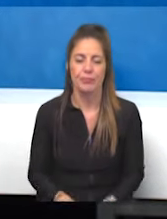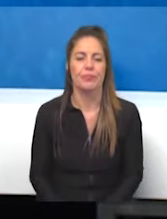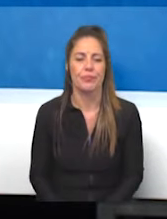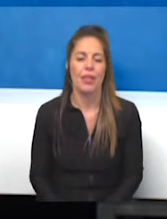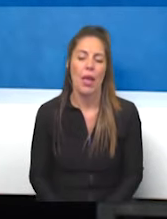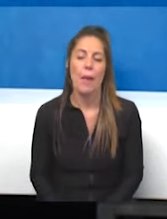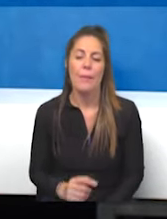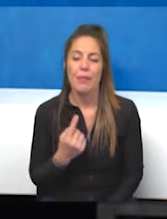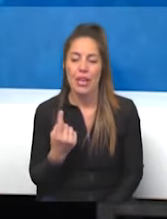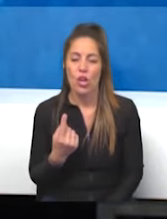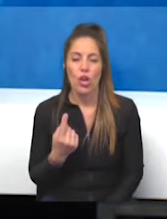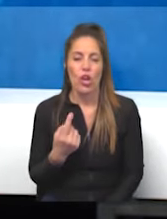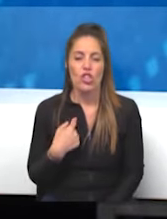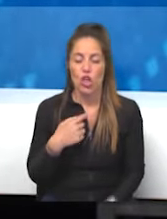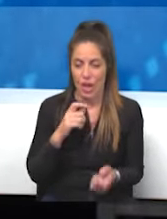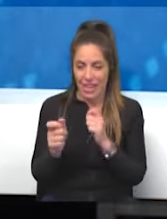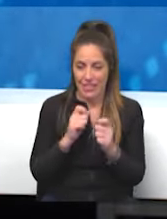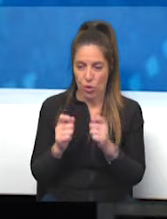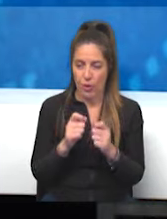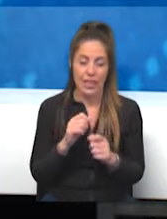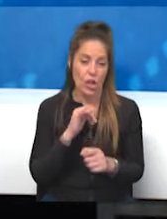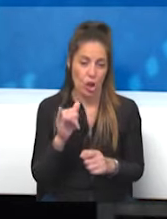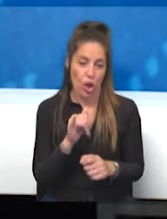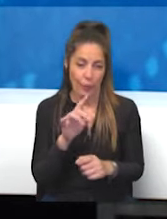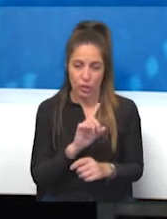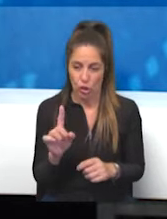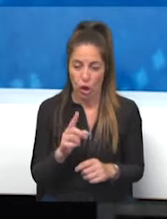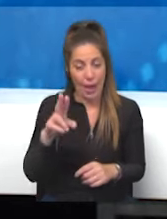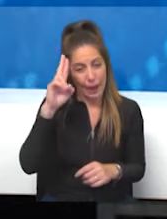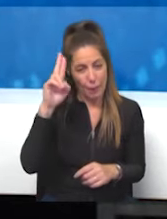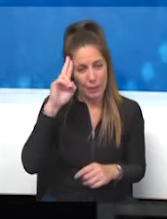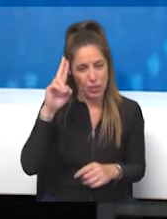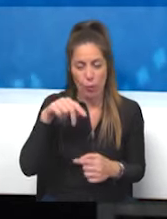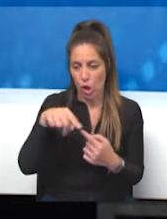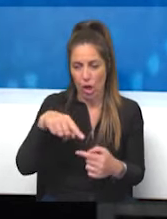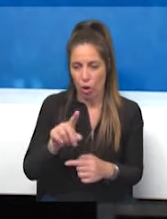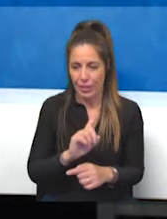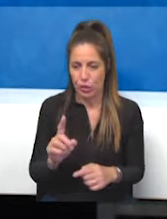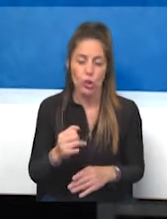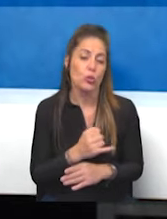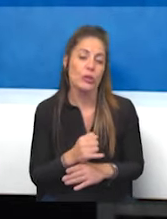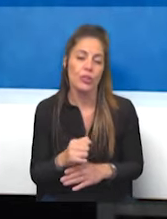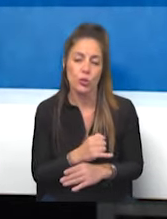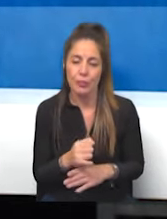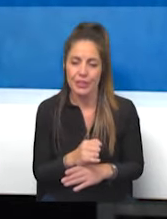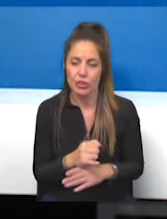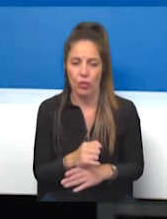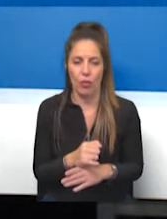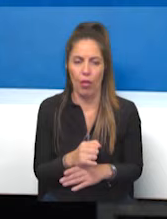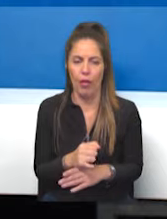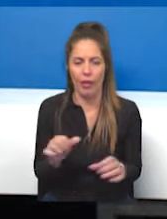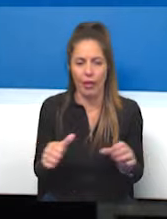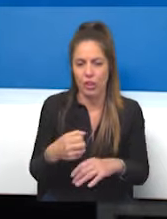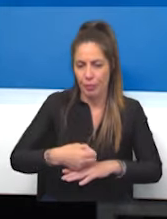primero yo las encuestas no las comento Ajá las respeto como un instrumento realizado